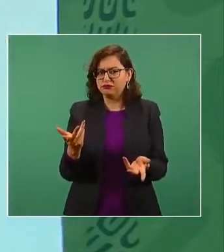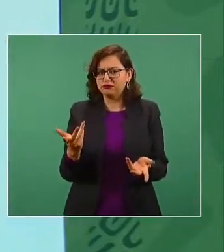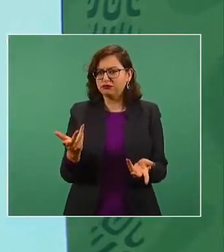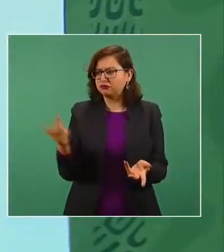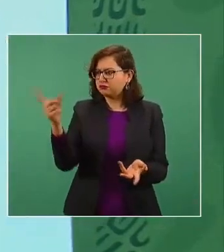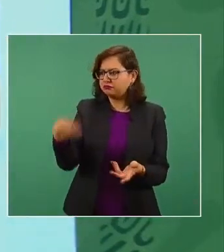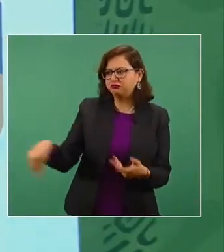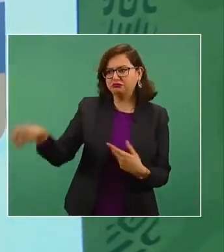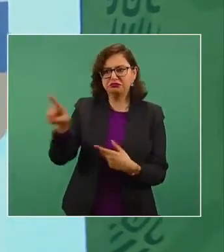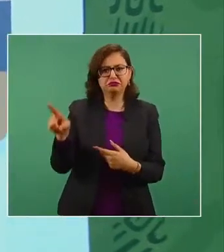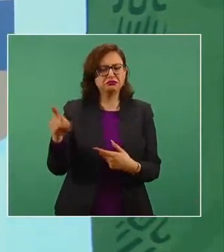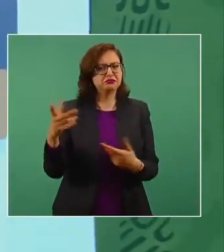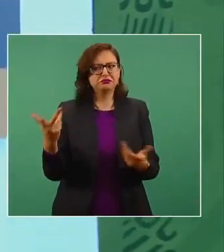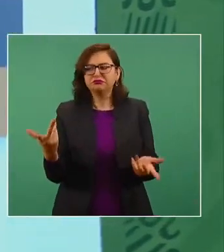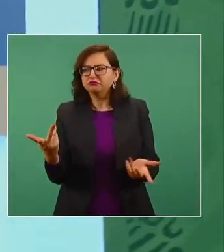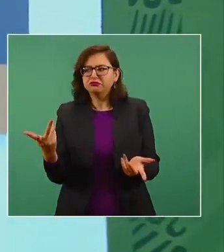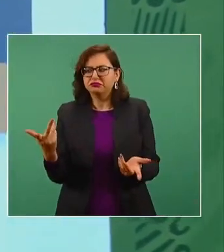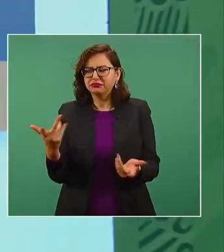nos acusan